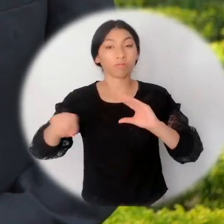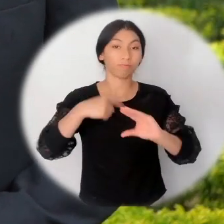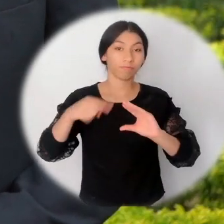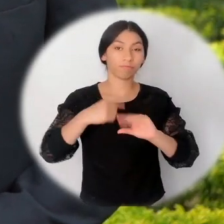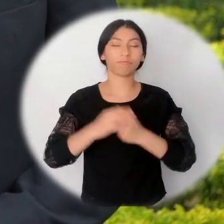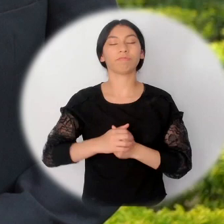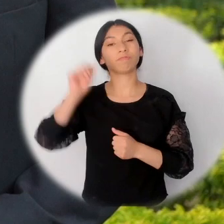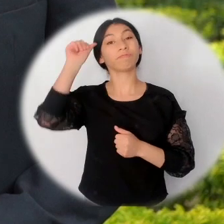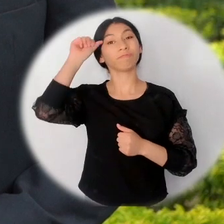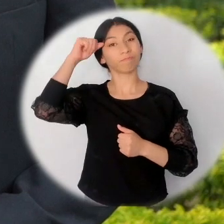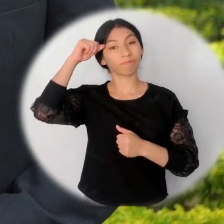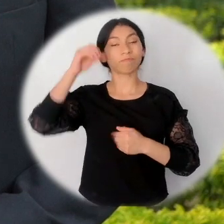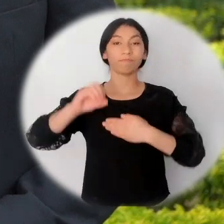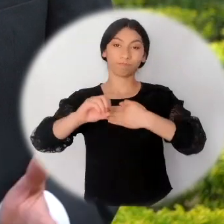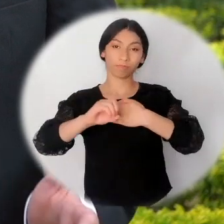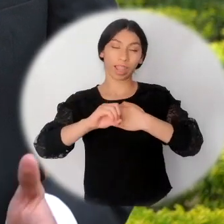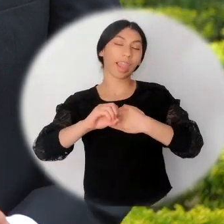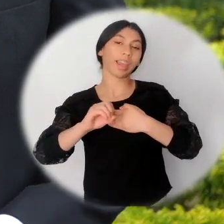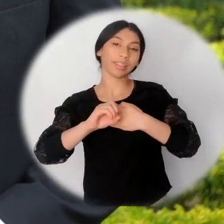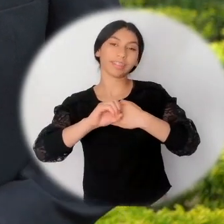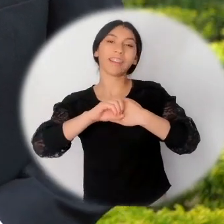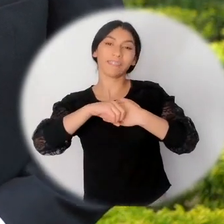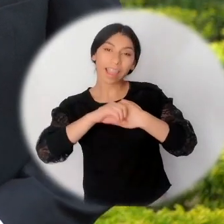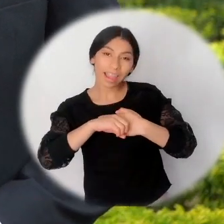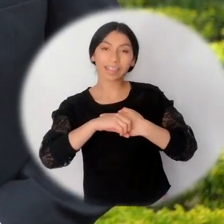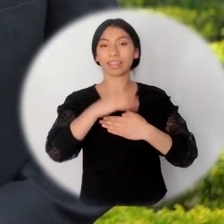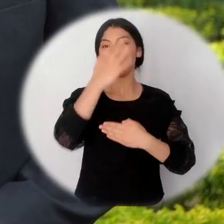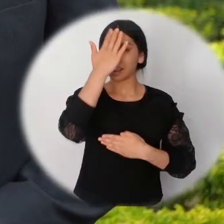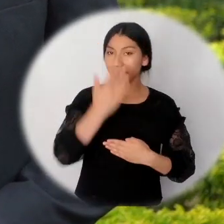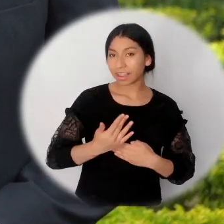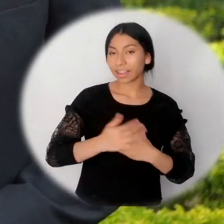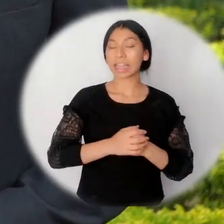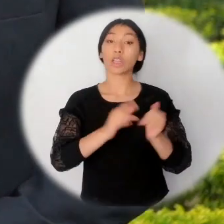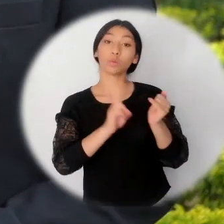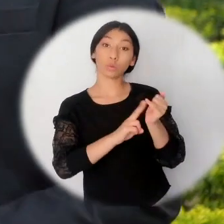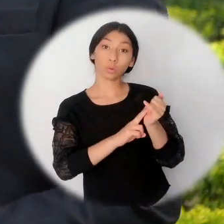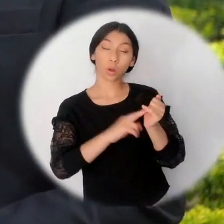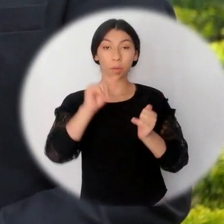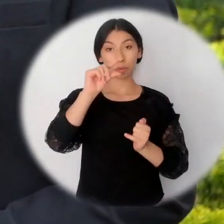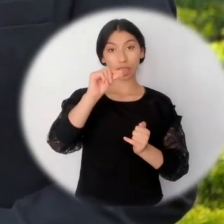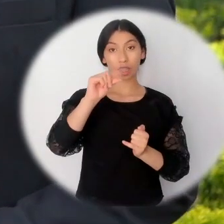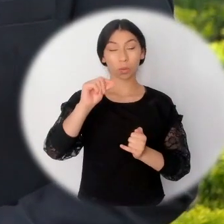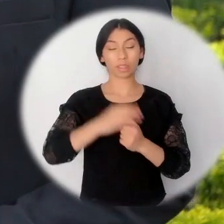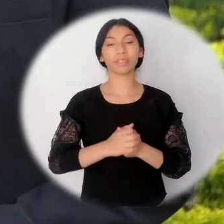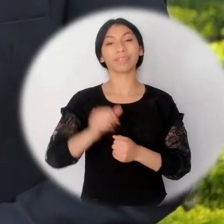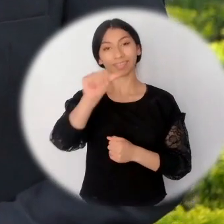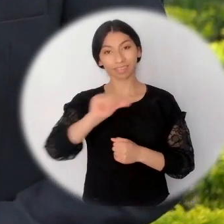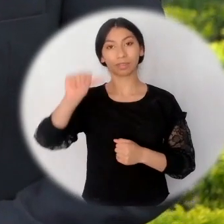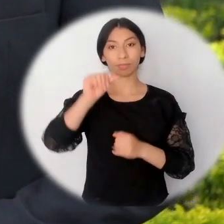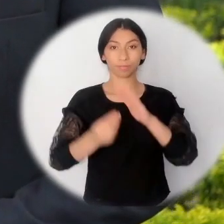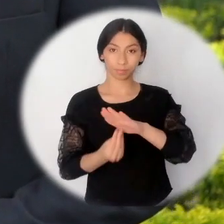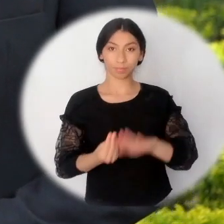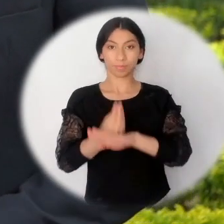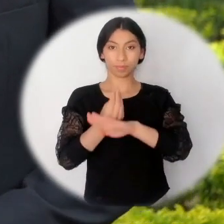Muchas gracias a las personas que nos escriben a diario. Recuerden que pueden seguirnos en nuestras redes sociales a través de Facebook, Instagram, YouTube